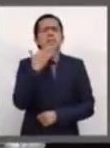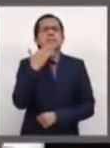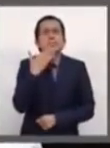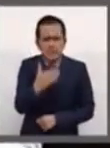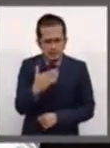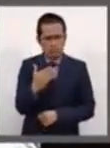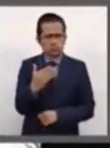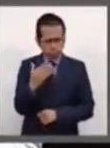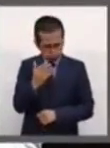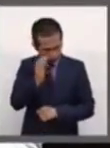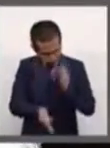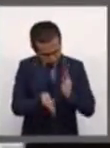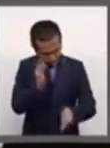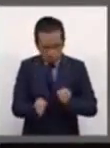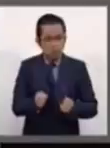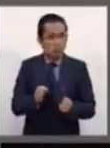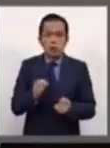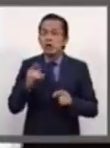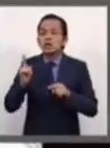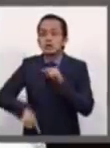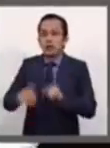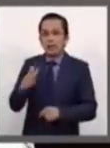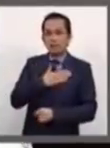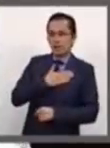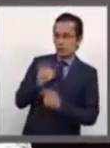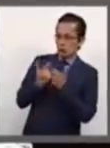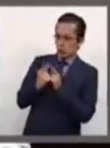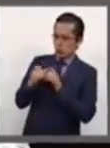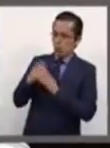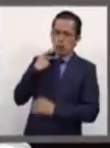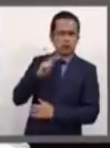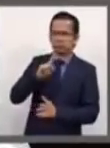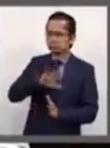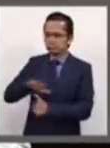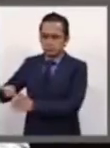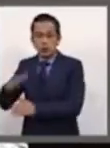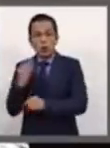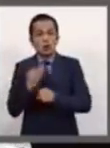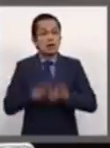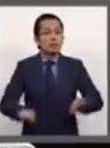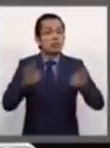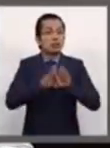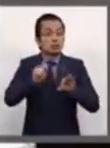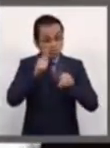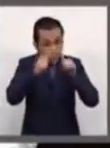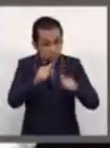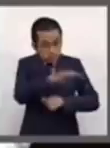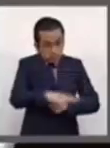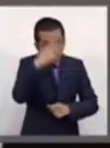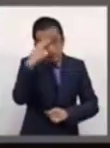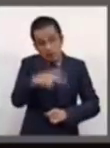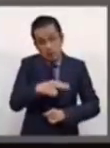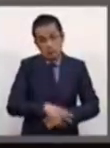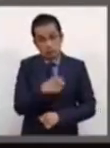de etiquetas partidistas. Tener la voluntad política porque hoy más que nunca México lo requiere. Es